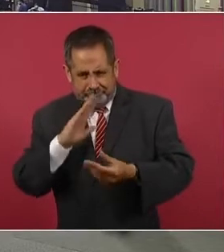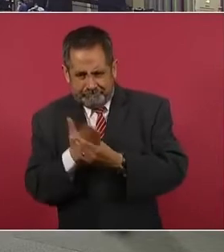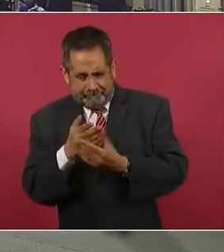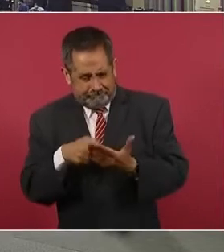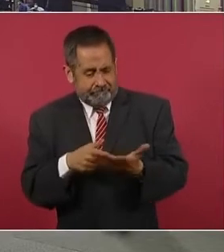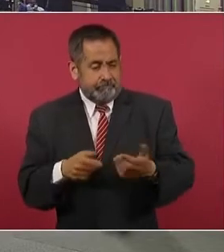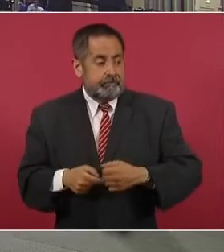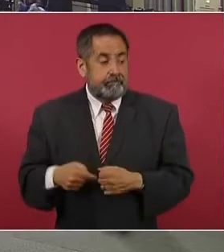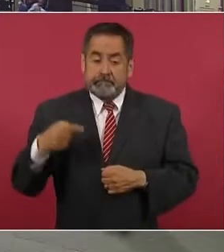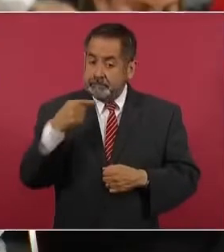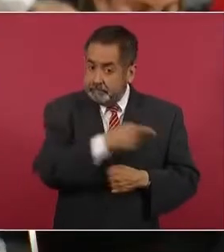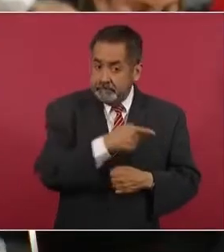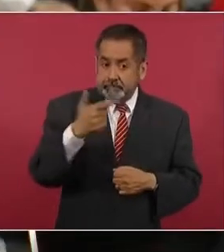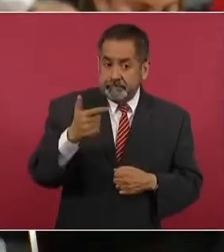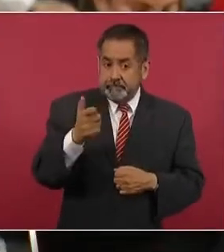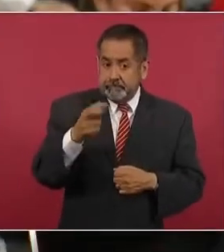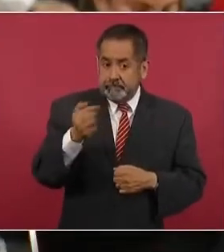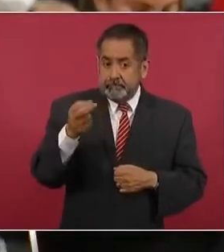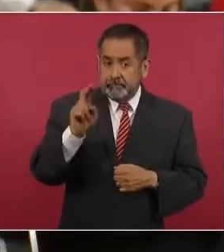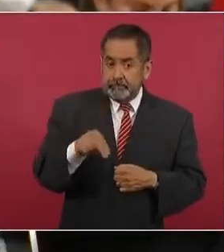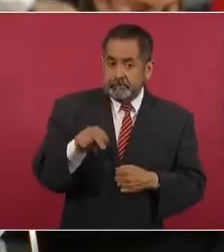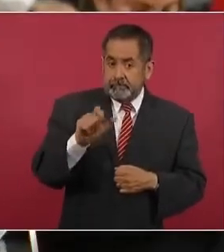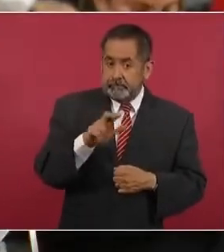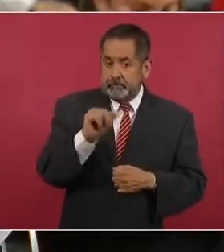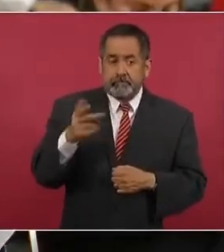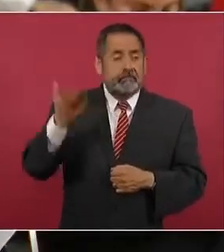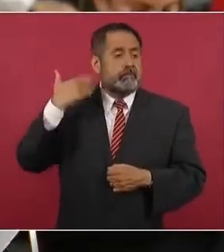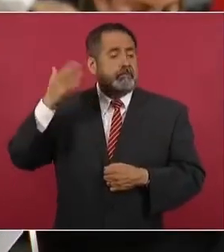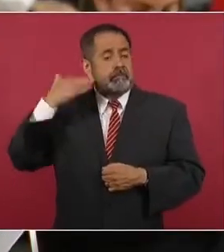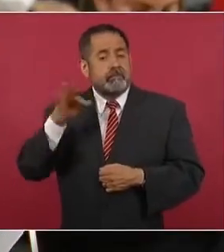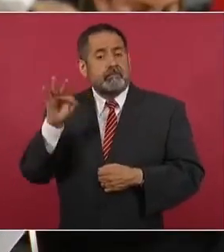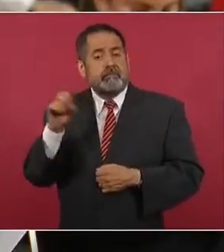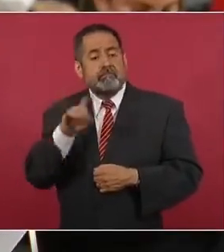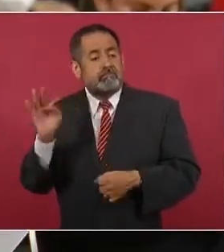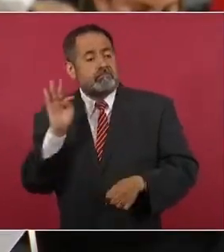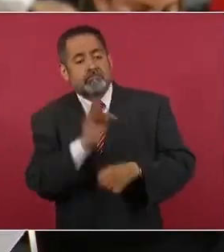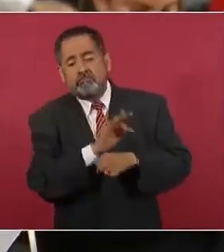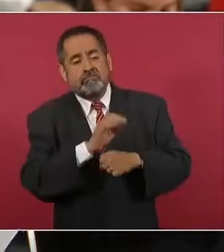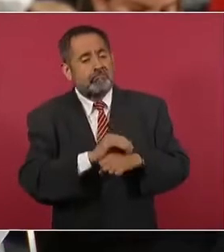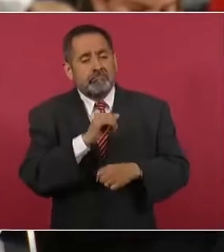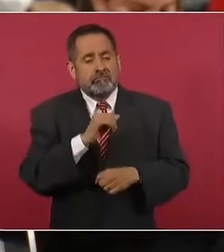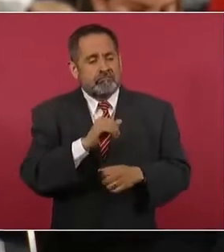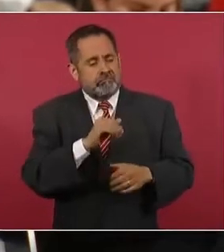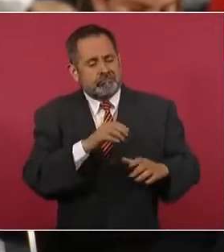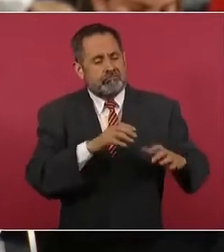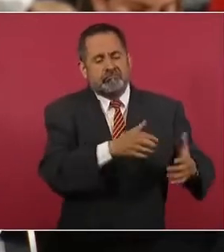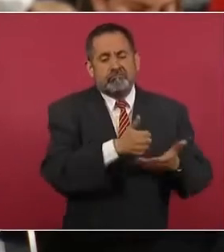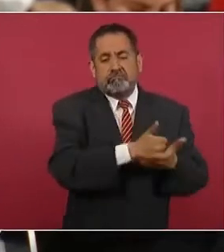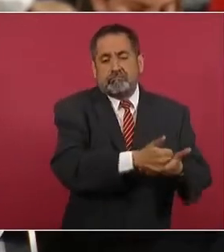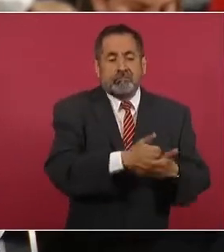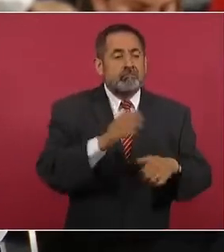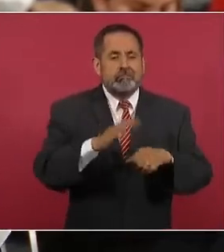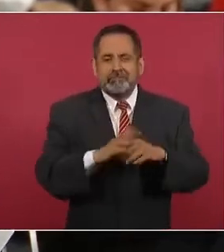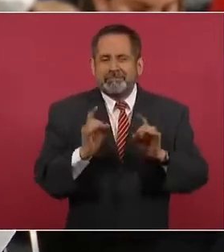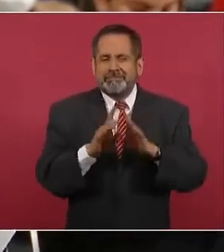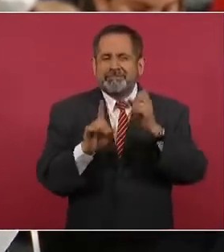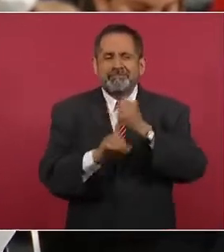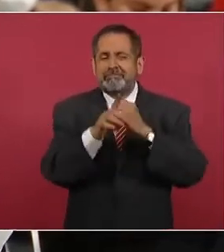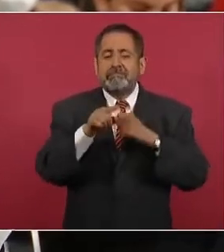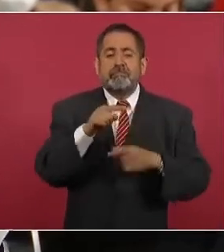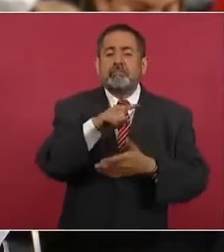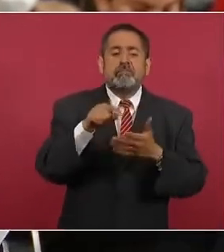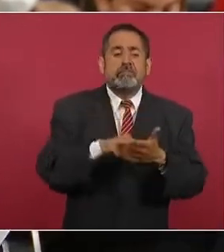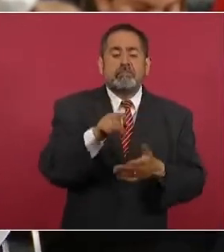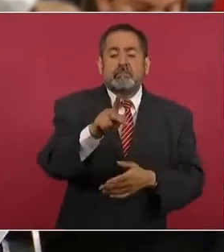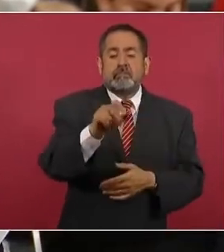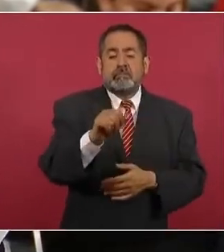Larrea gozó de la impunidad del gobierno de Fox el 19 de febrero de 2006 por la tragedia de Pasta de Conchos, al